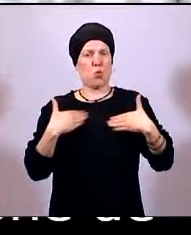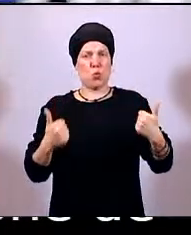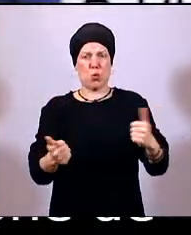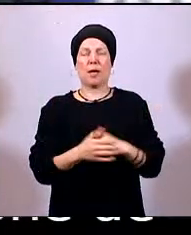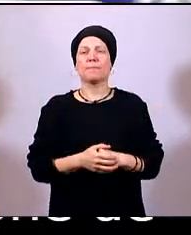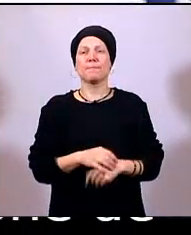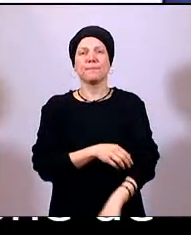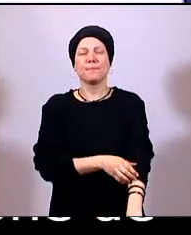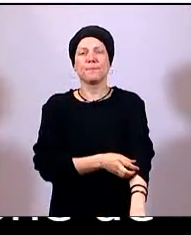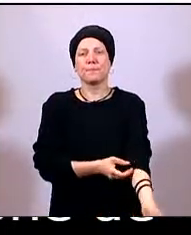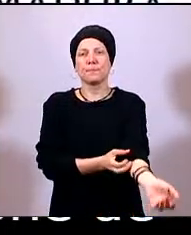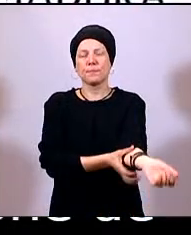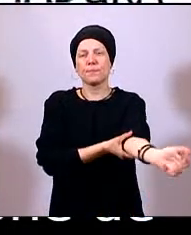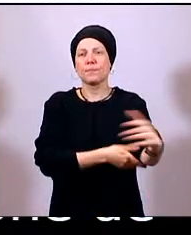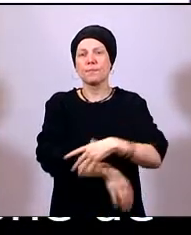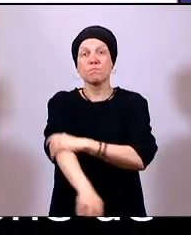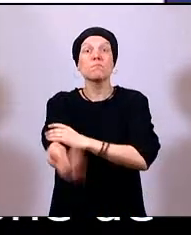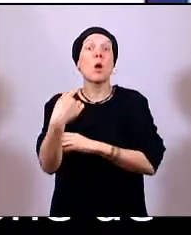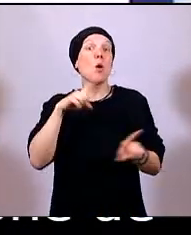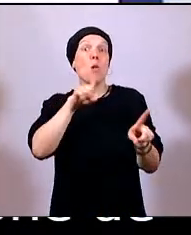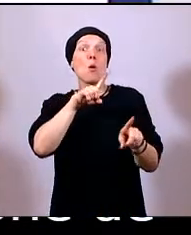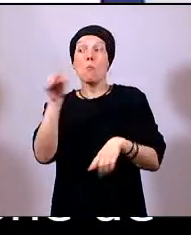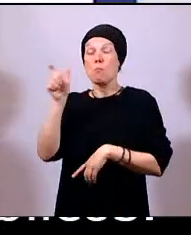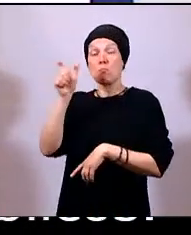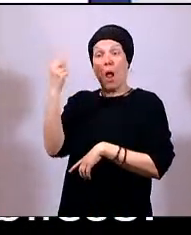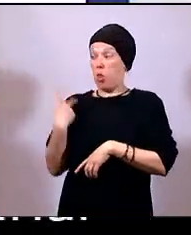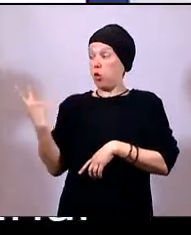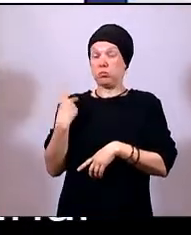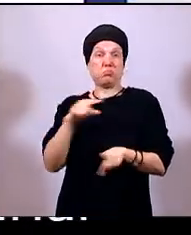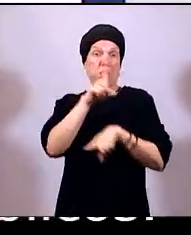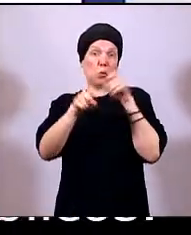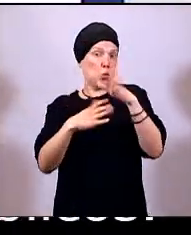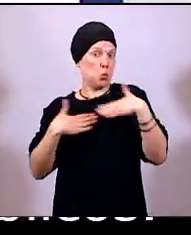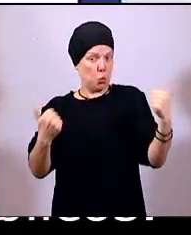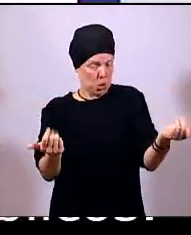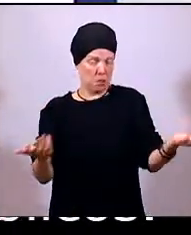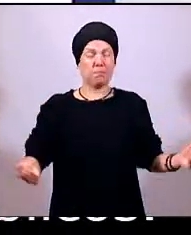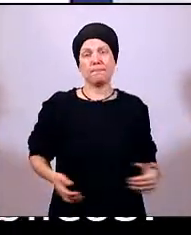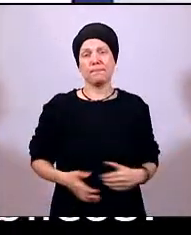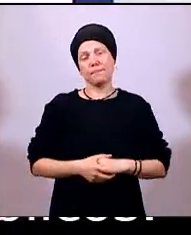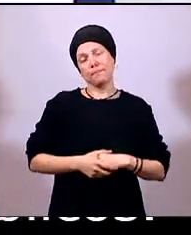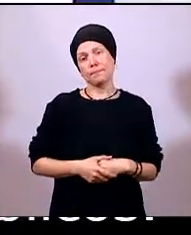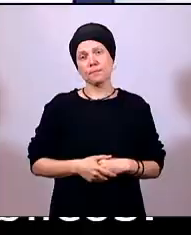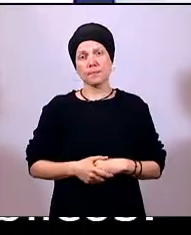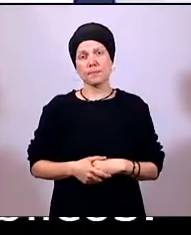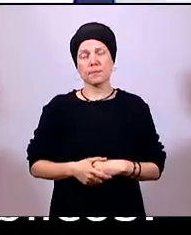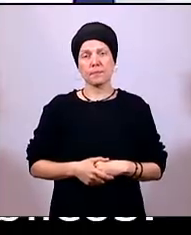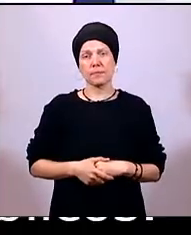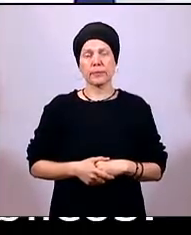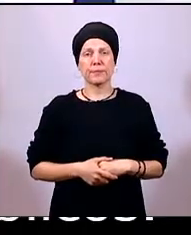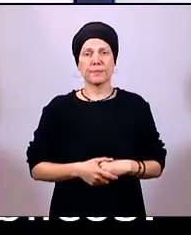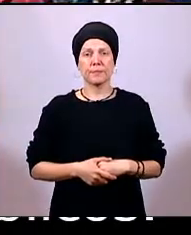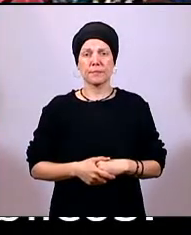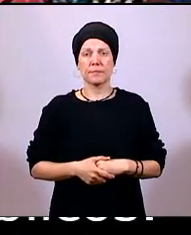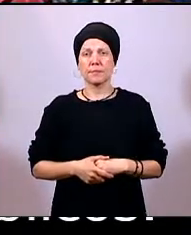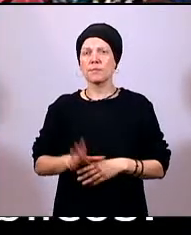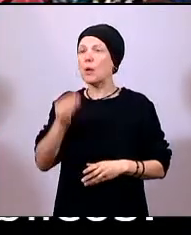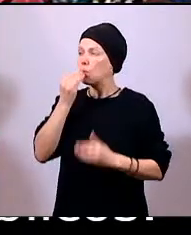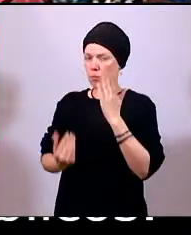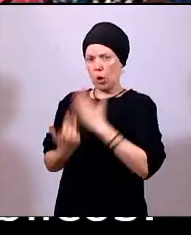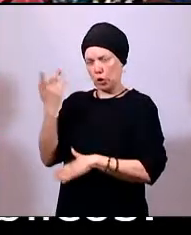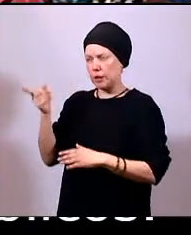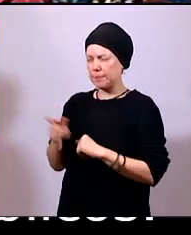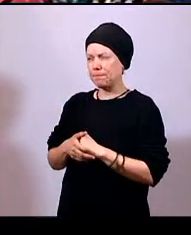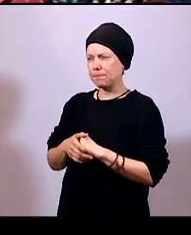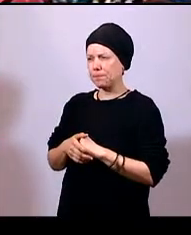para preguntas. Si desean hacer alguna pregunta al consejero o a mí. Buenos días.